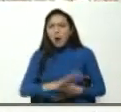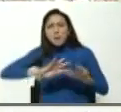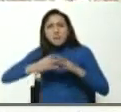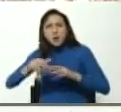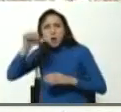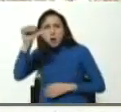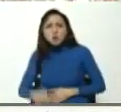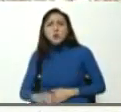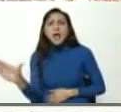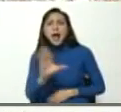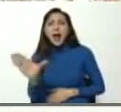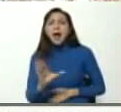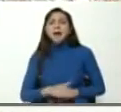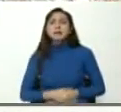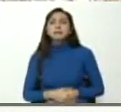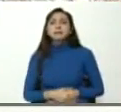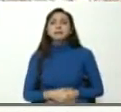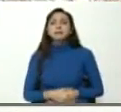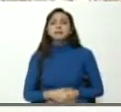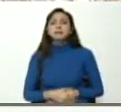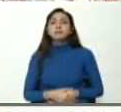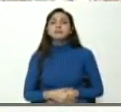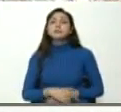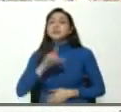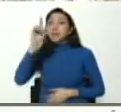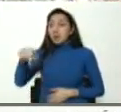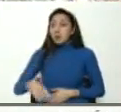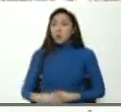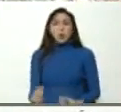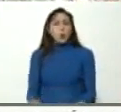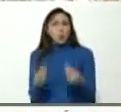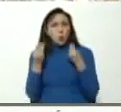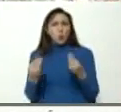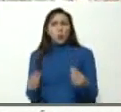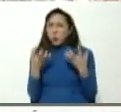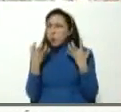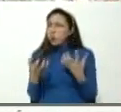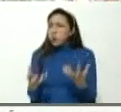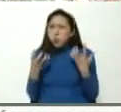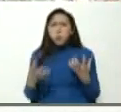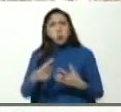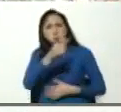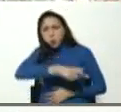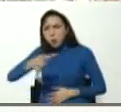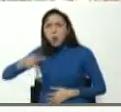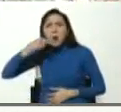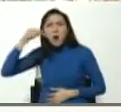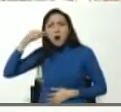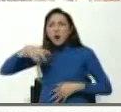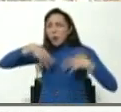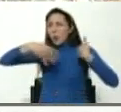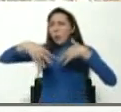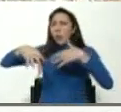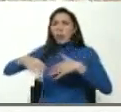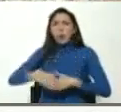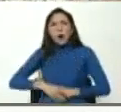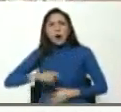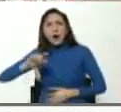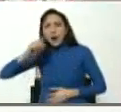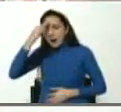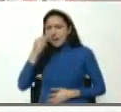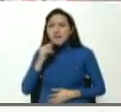de caracas y por miles de hombres y mujeres que habían marchado de los altos mirandinos